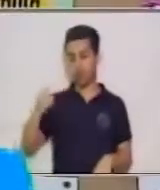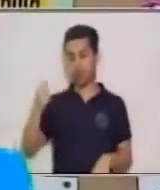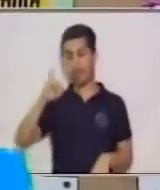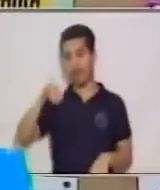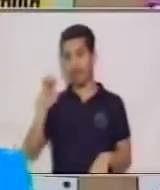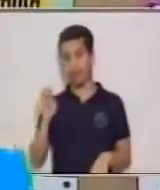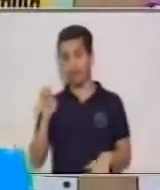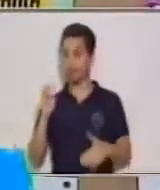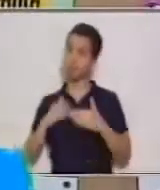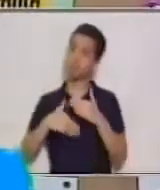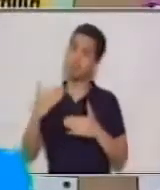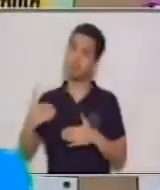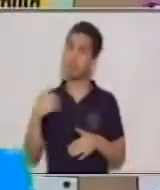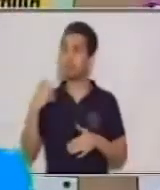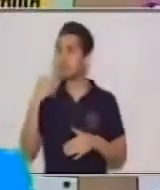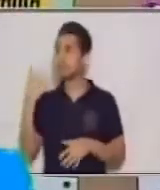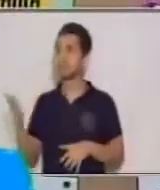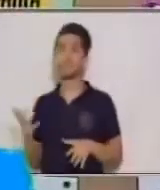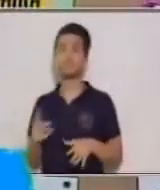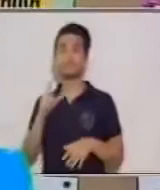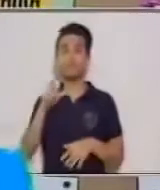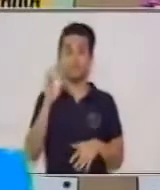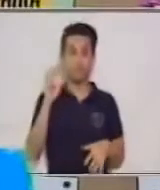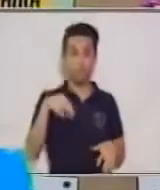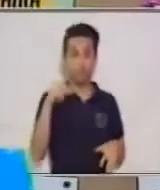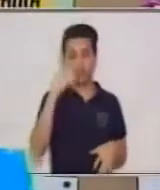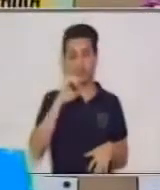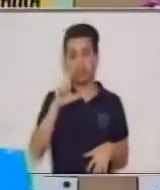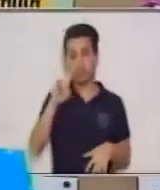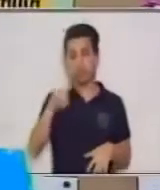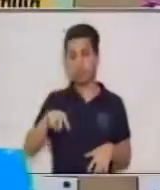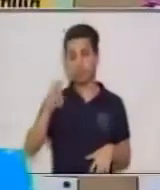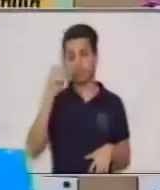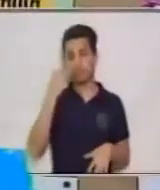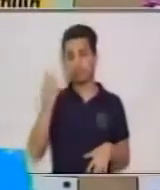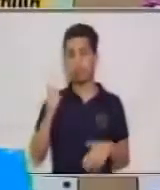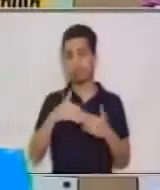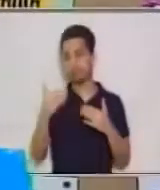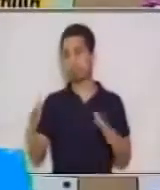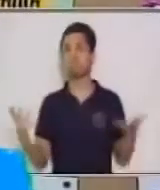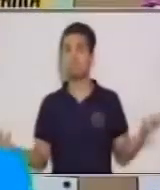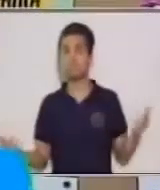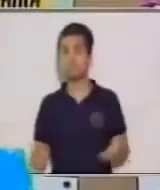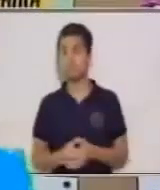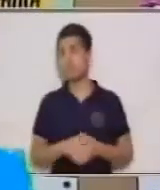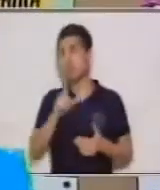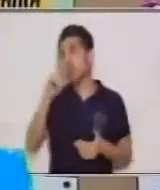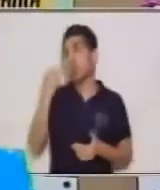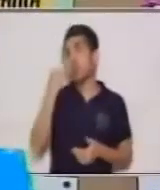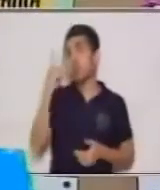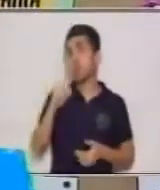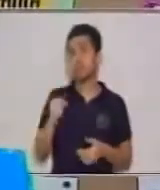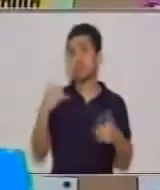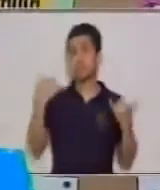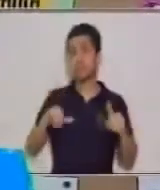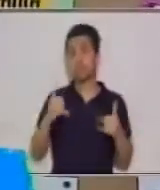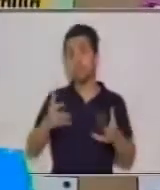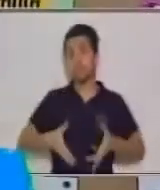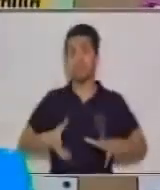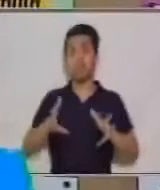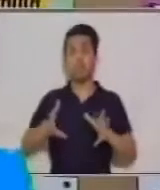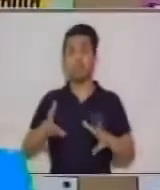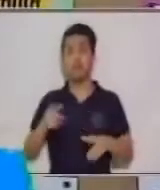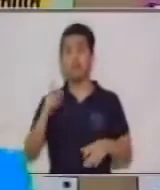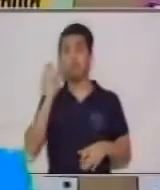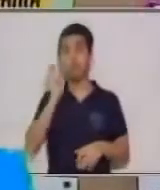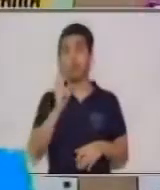Posteriormente voy a determinar cuáles fueron las consecuencias de sus acciones. Luis jugó pelota, probablemente estaba lloviendo y por eso se llenó de